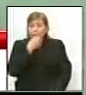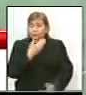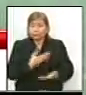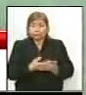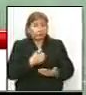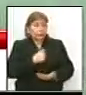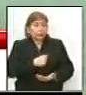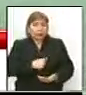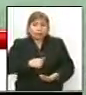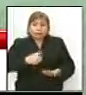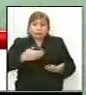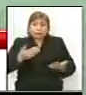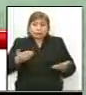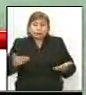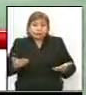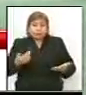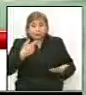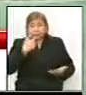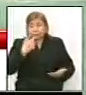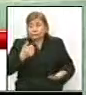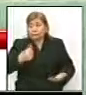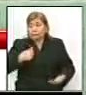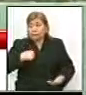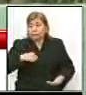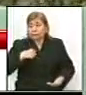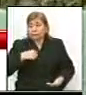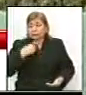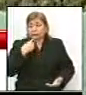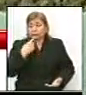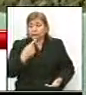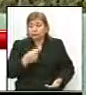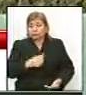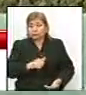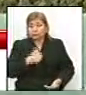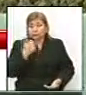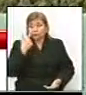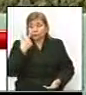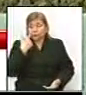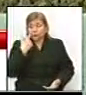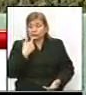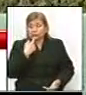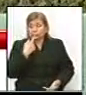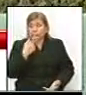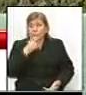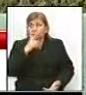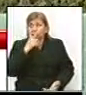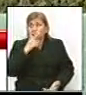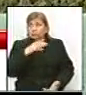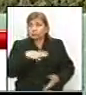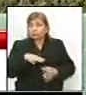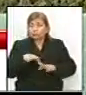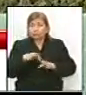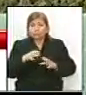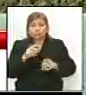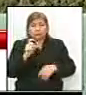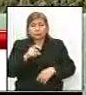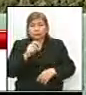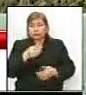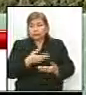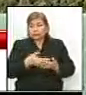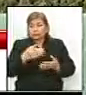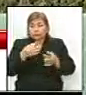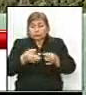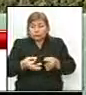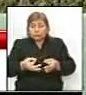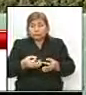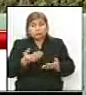fatalmente, como dijo el alcalde, dijo los demás, señores, el agua, que es una cosa vital